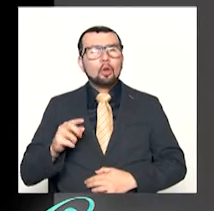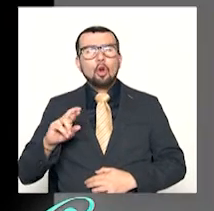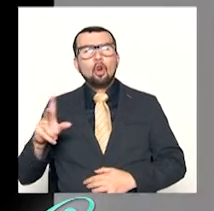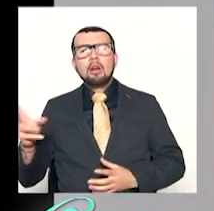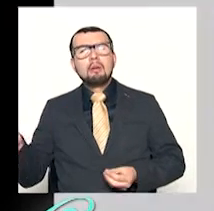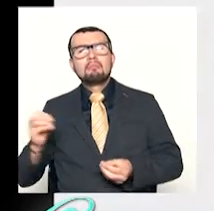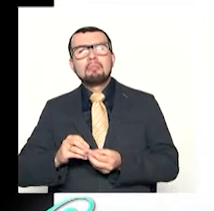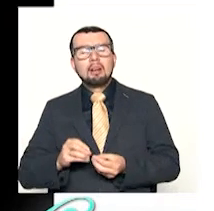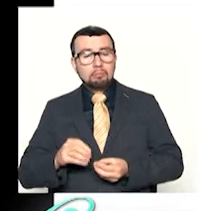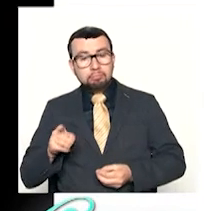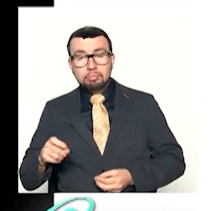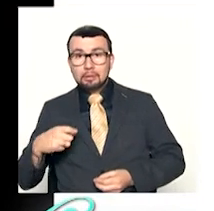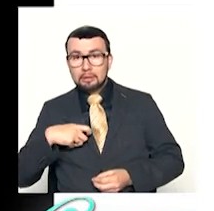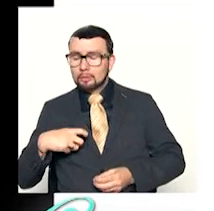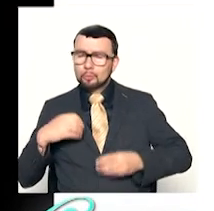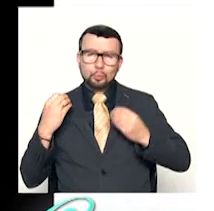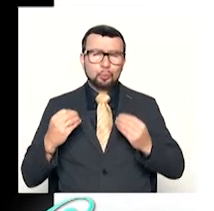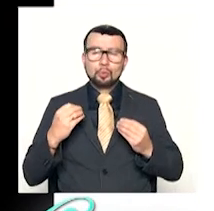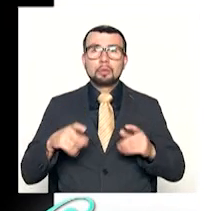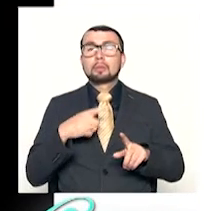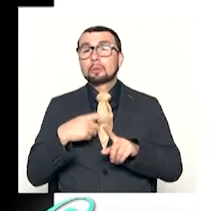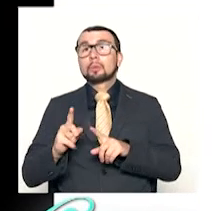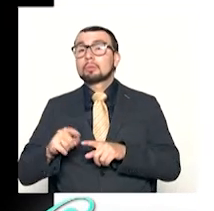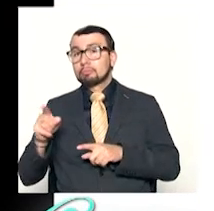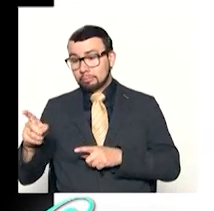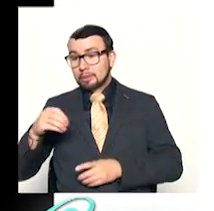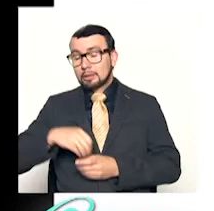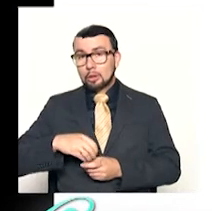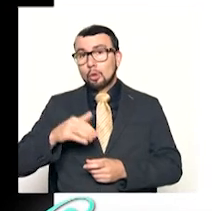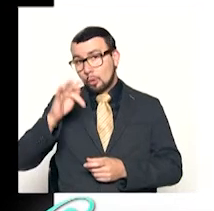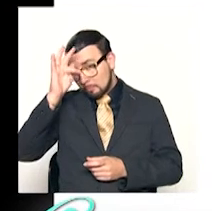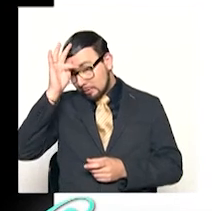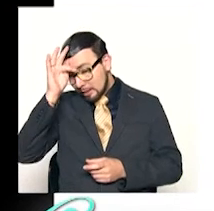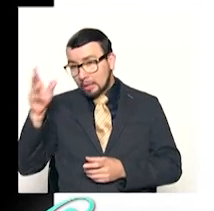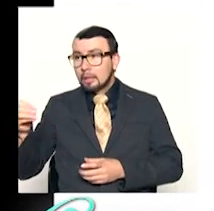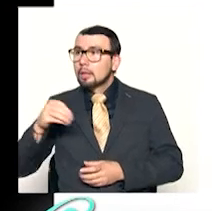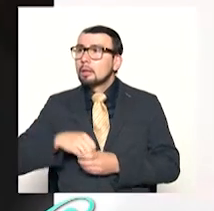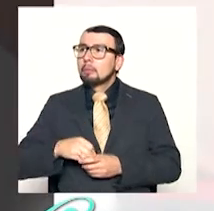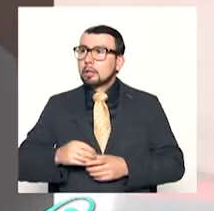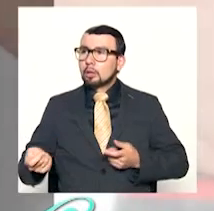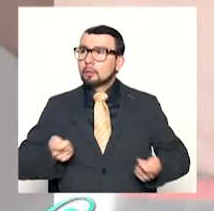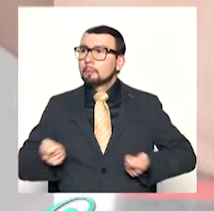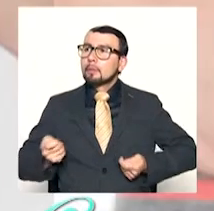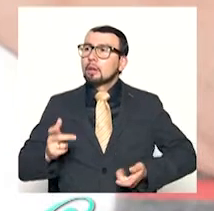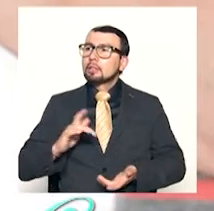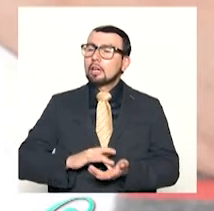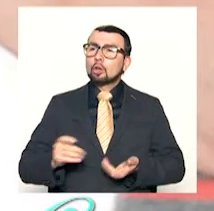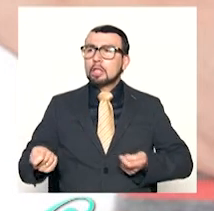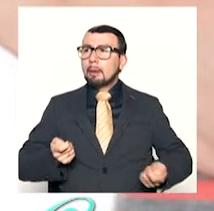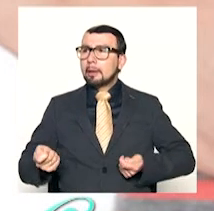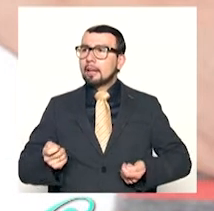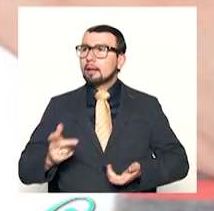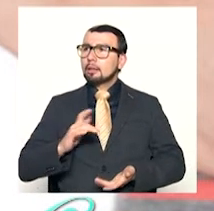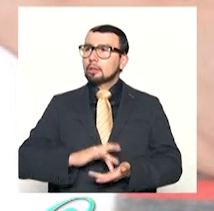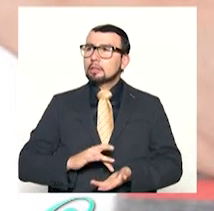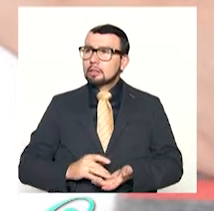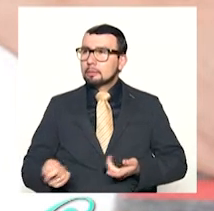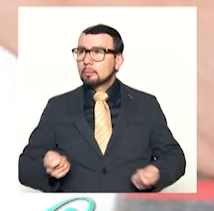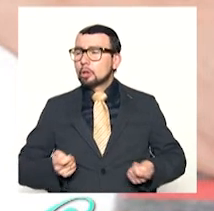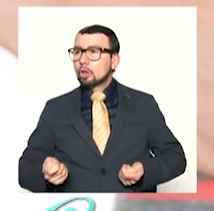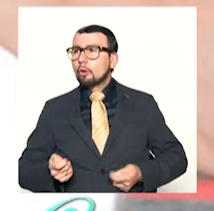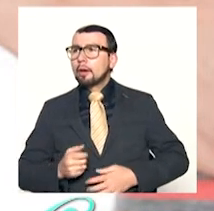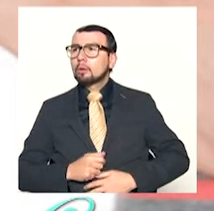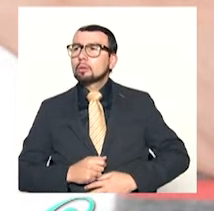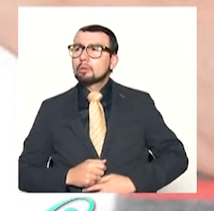las gastrointestinales que se ven mucho en el ámbito hospitalario es las complicaciones ginecológicas en mujeres jóvenes, los quistes torcidos de ovario, los